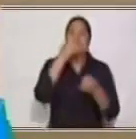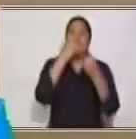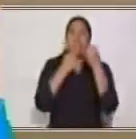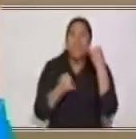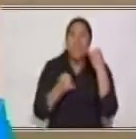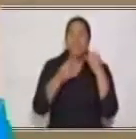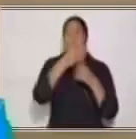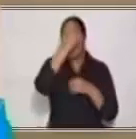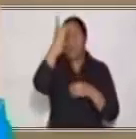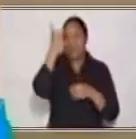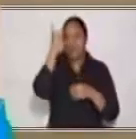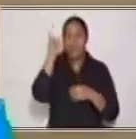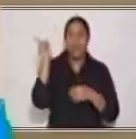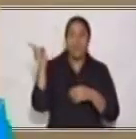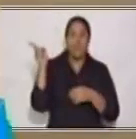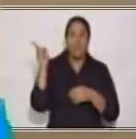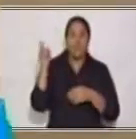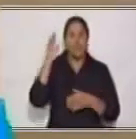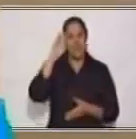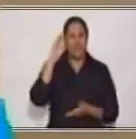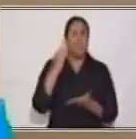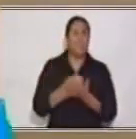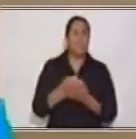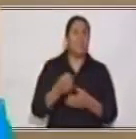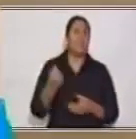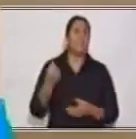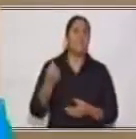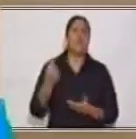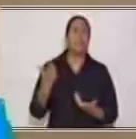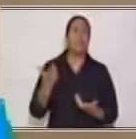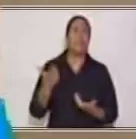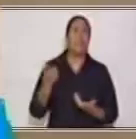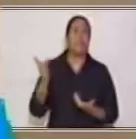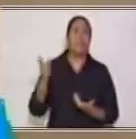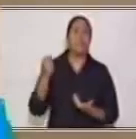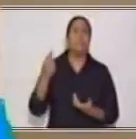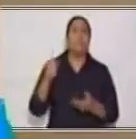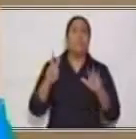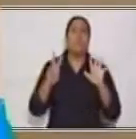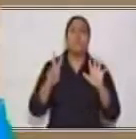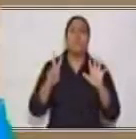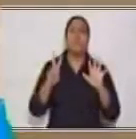la tarea. ¿Qué creen que nos falta para completar el número 7?